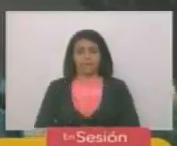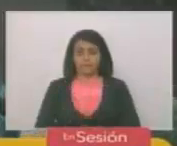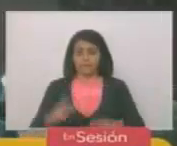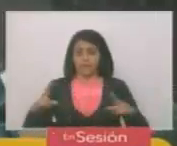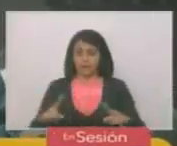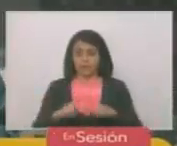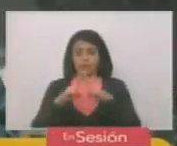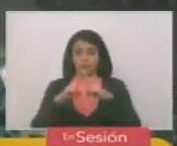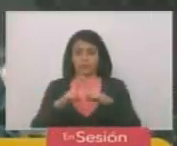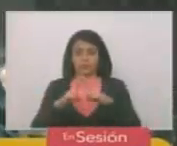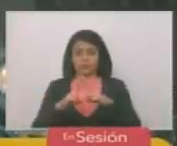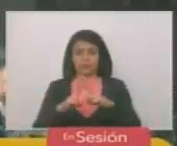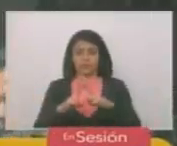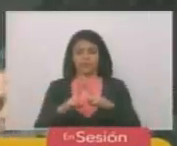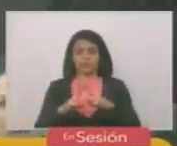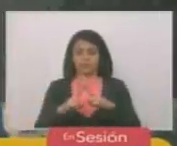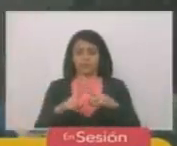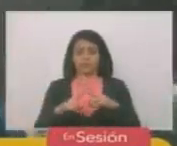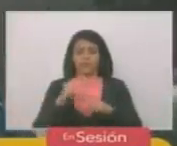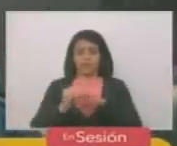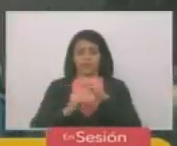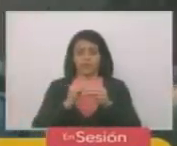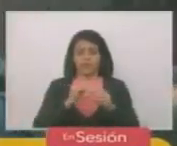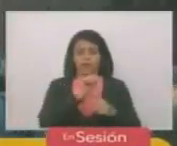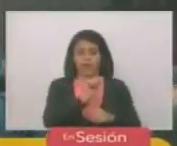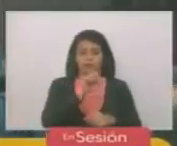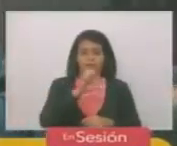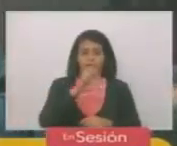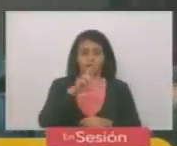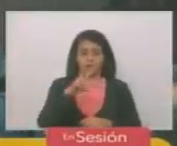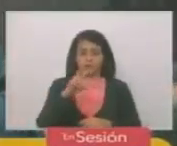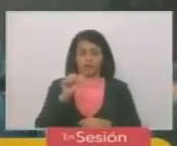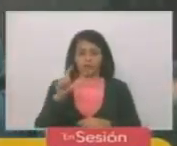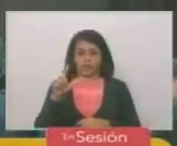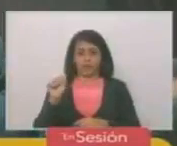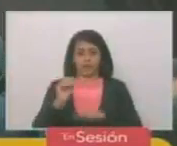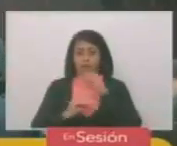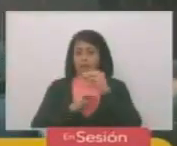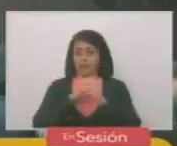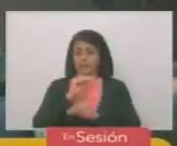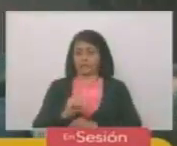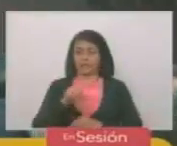encuentro en Bakú, en Azerbaiyán, sobre la creación